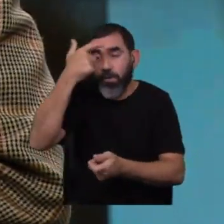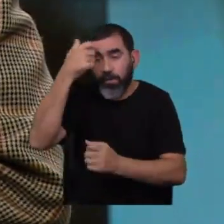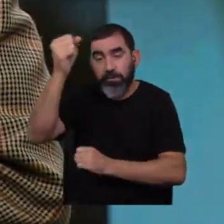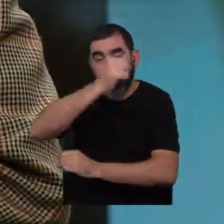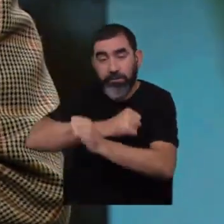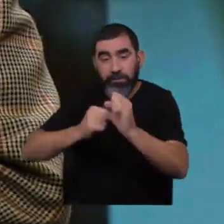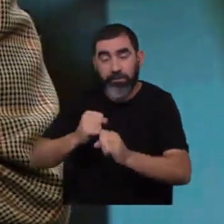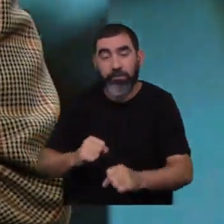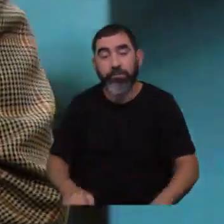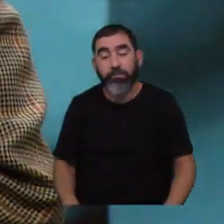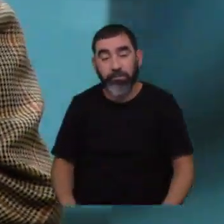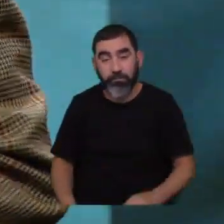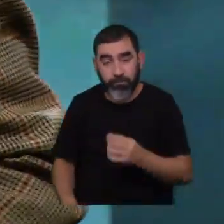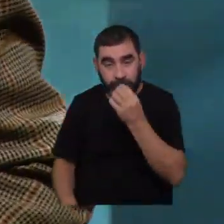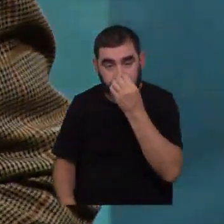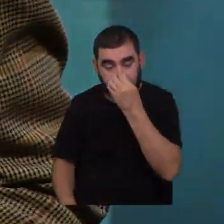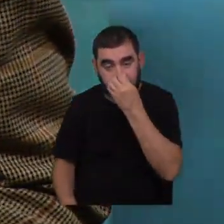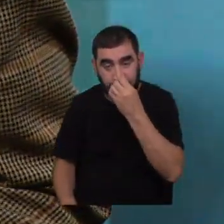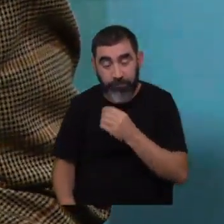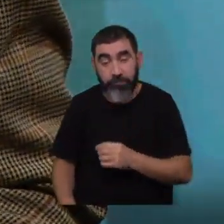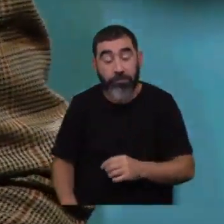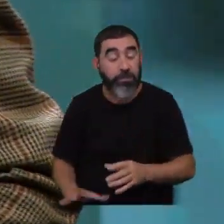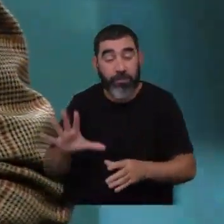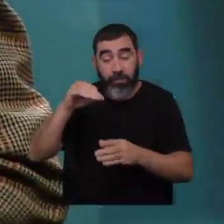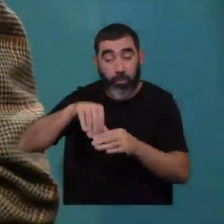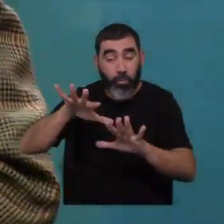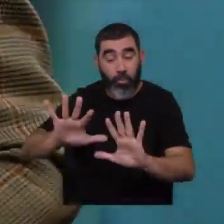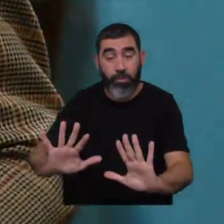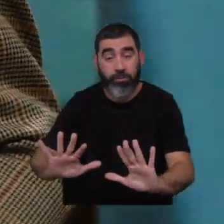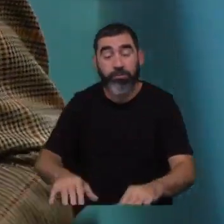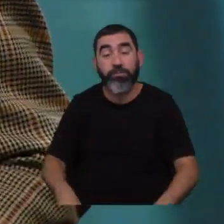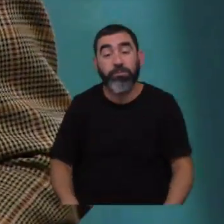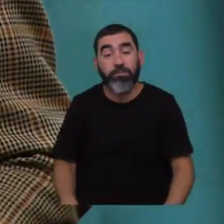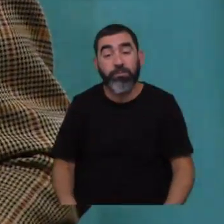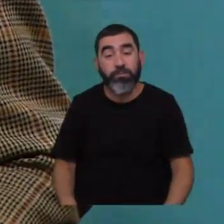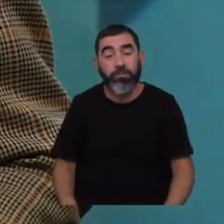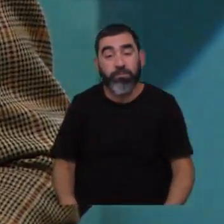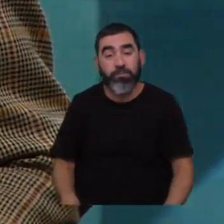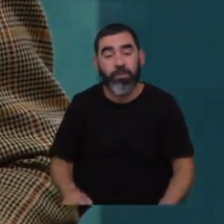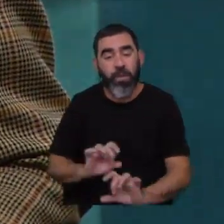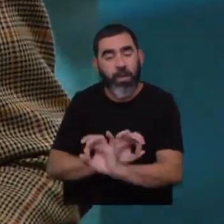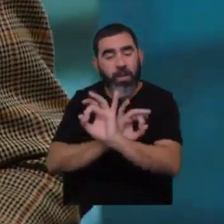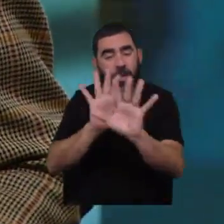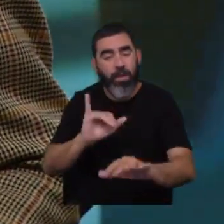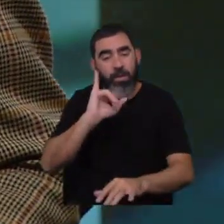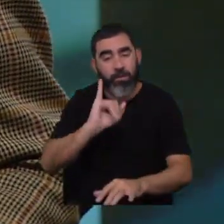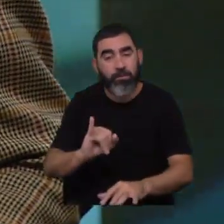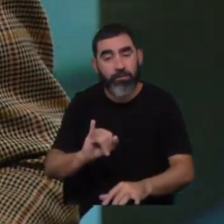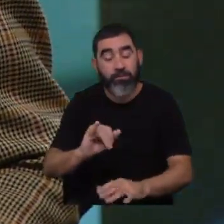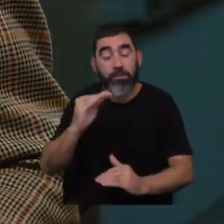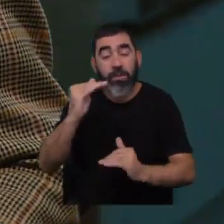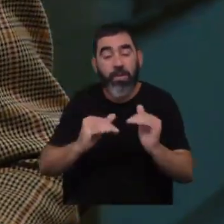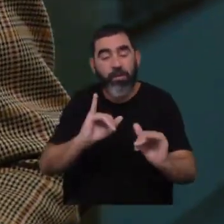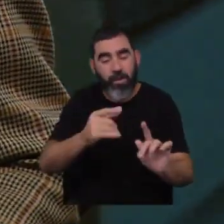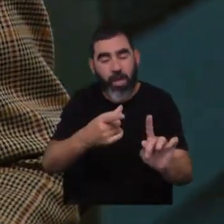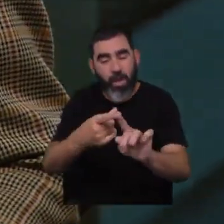hay que conducirla. Bueno, forma parte de la discusión. Creo que es claro, digamos, creo que a ese nivel hay